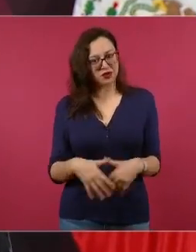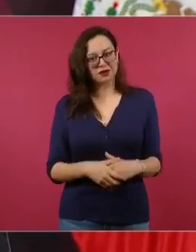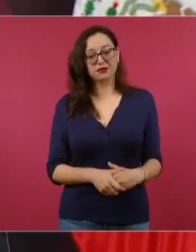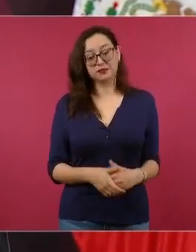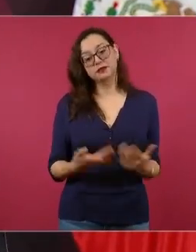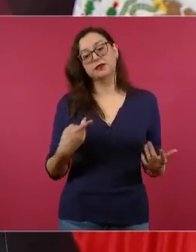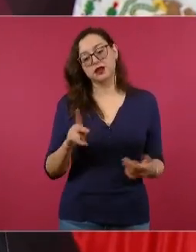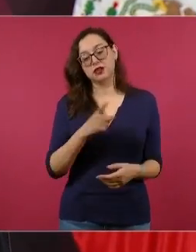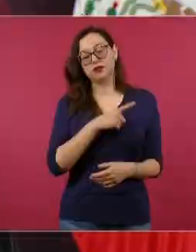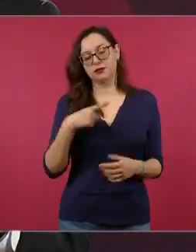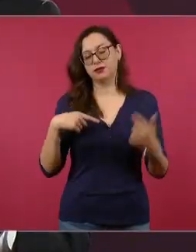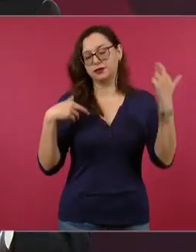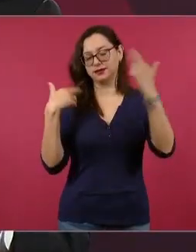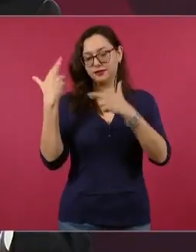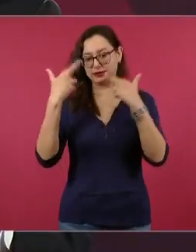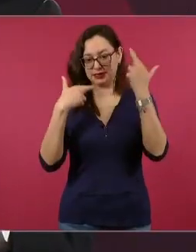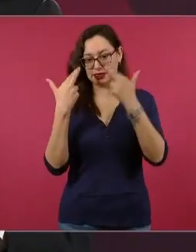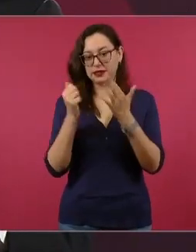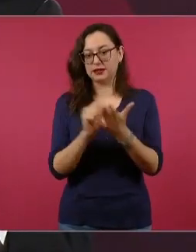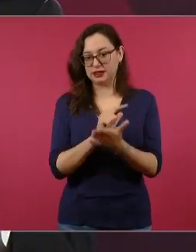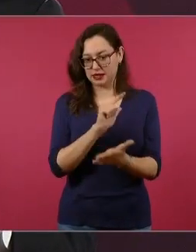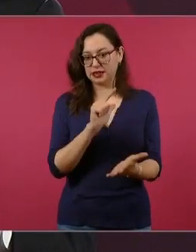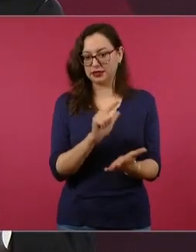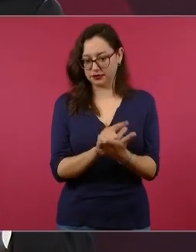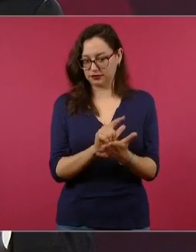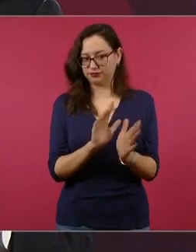Acerca del viaje a Sonora, vamos a ir